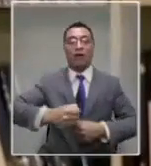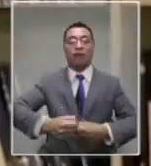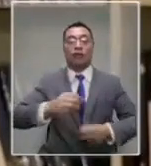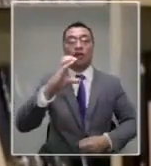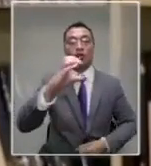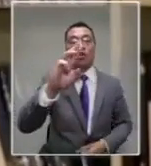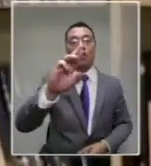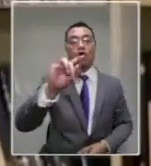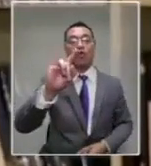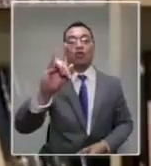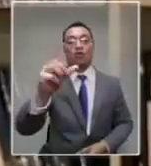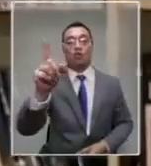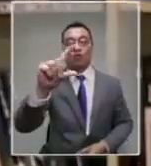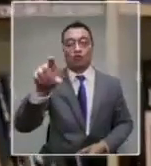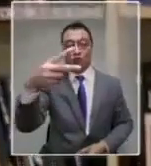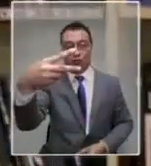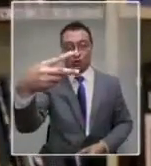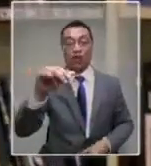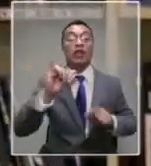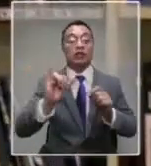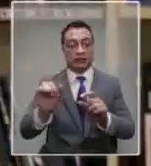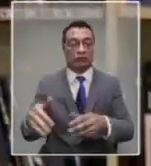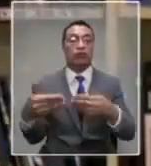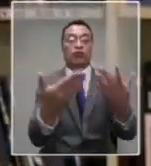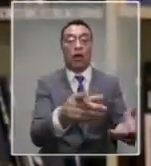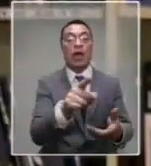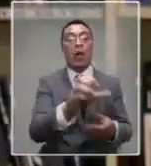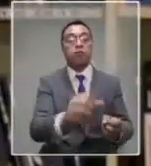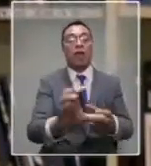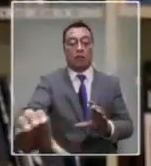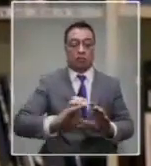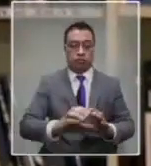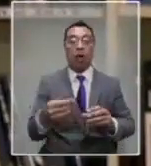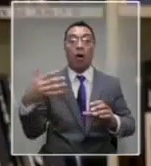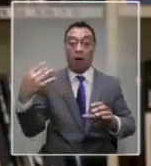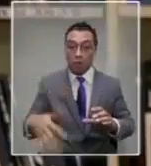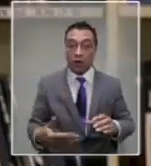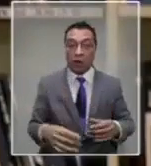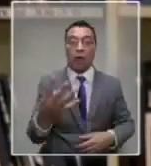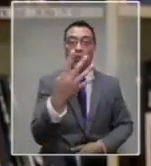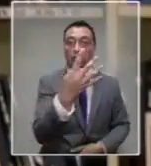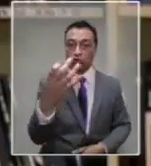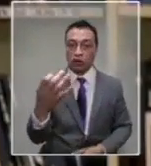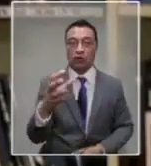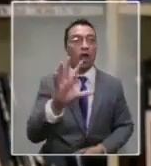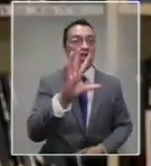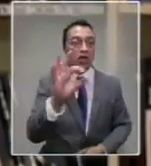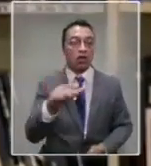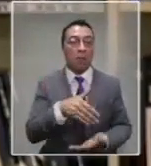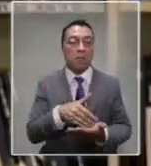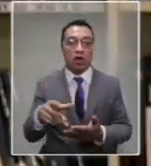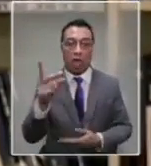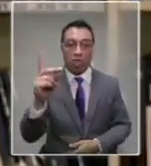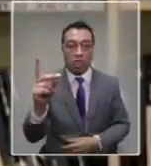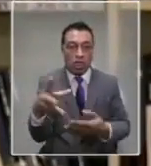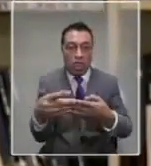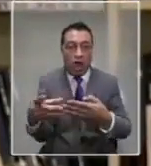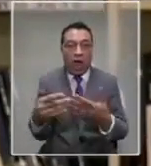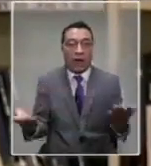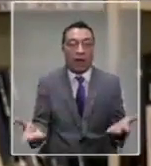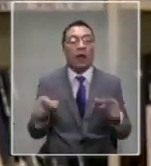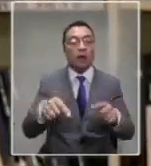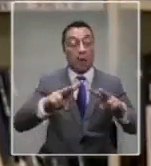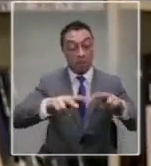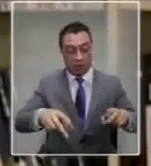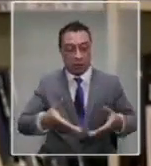las universidades del CRUCH, ellos tienen la posibilidad de destinar esos aportes basales, no son menores, estamos hablando de 400, 500 millones de dólares, a